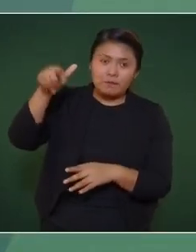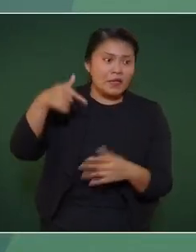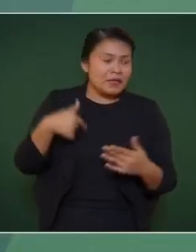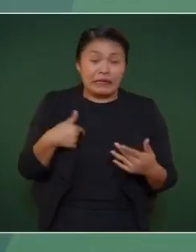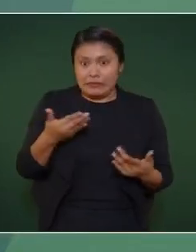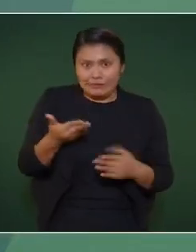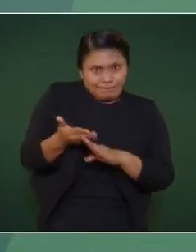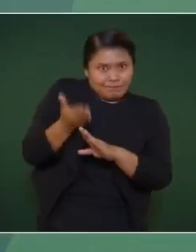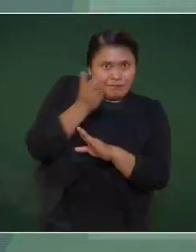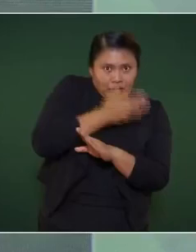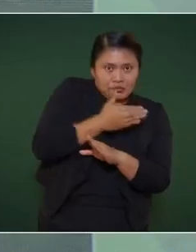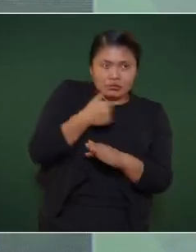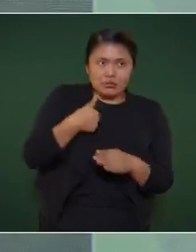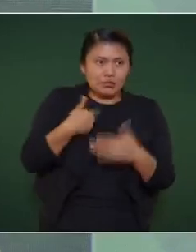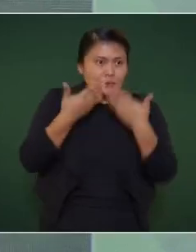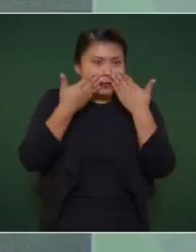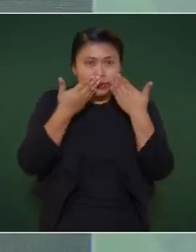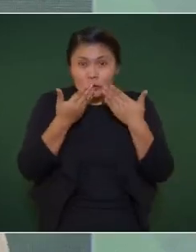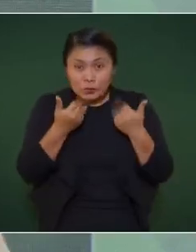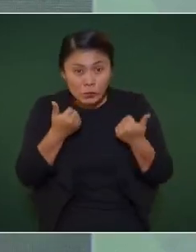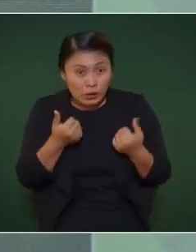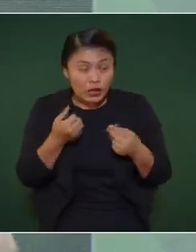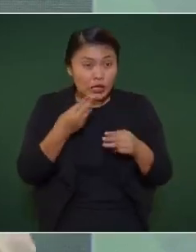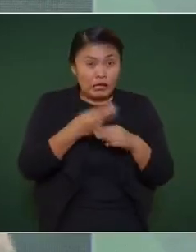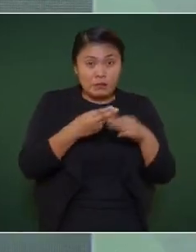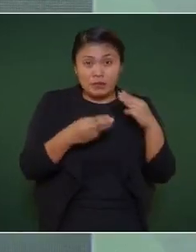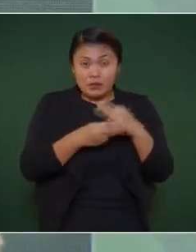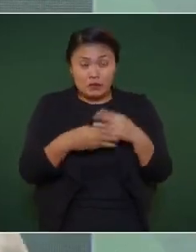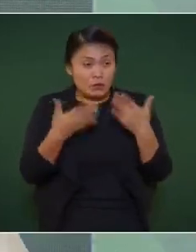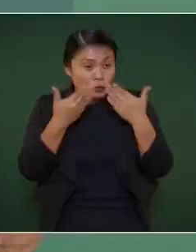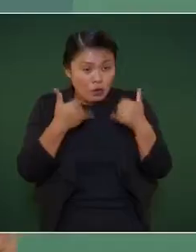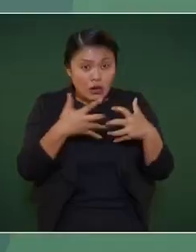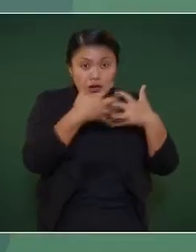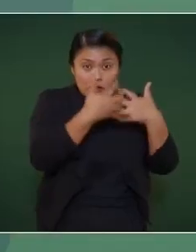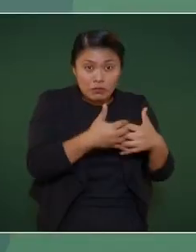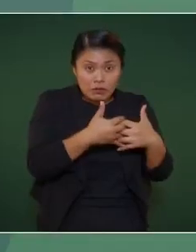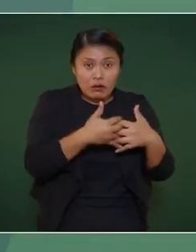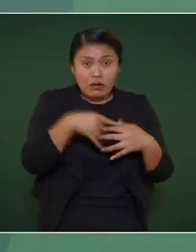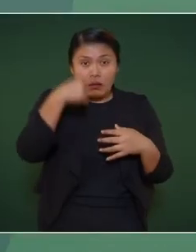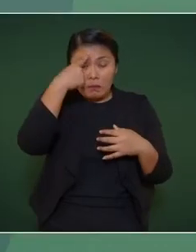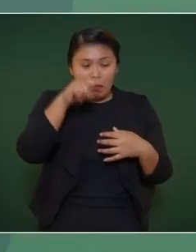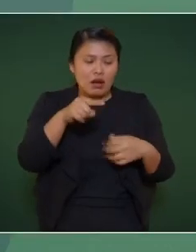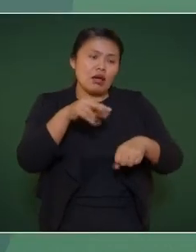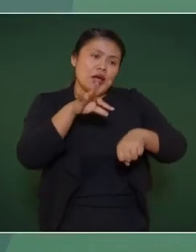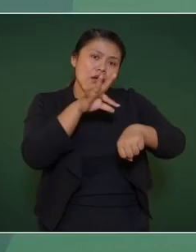equipo para proteger a enfermeras, a los médicos,